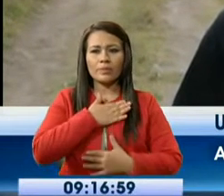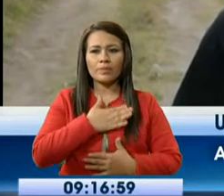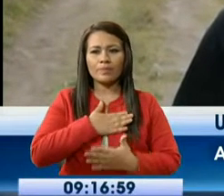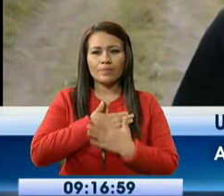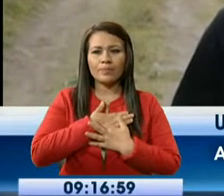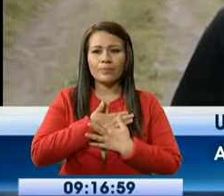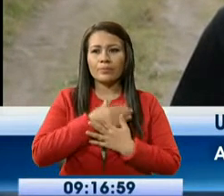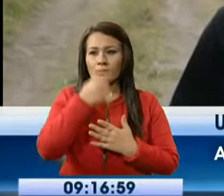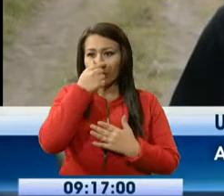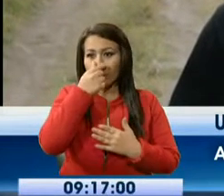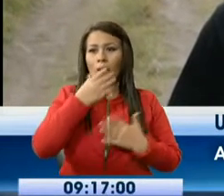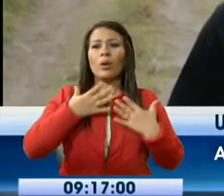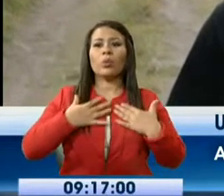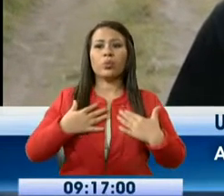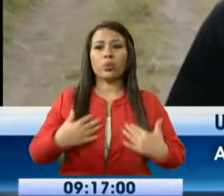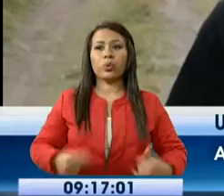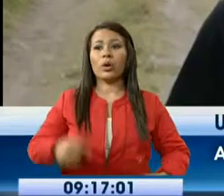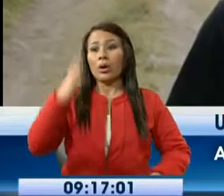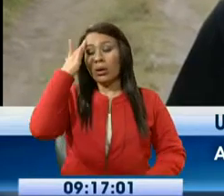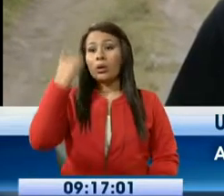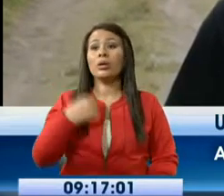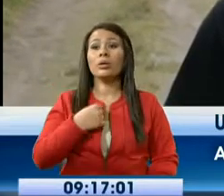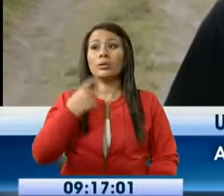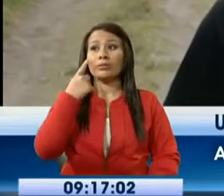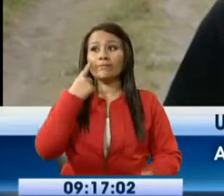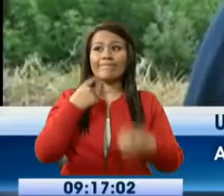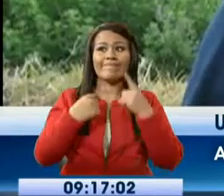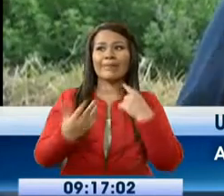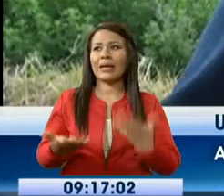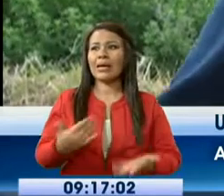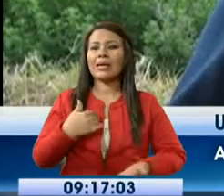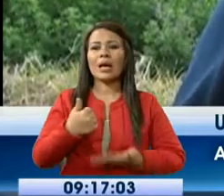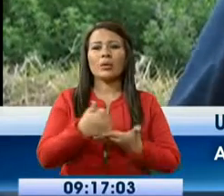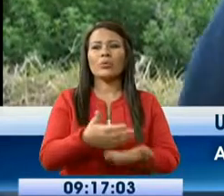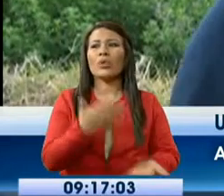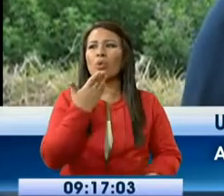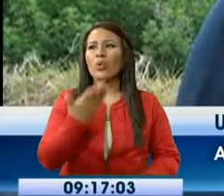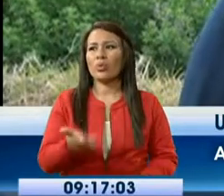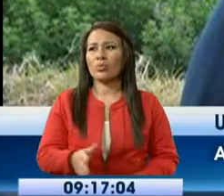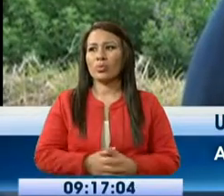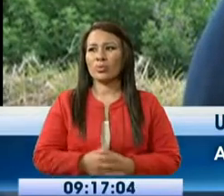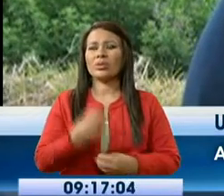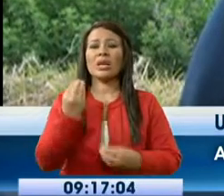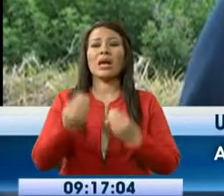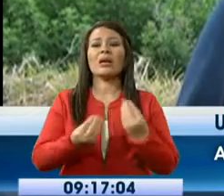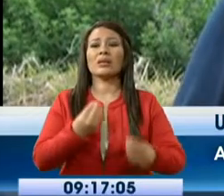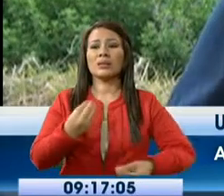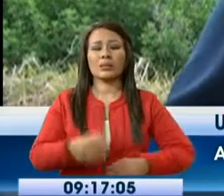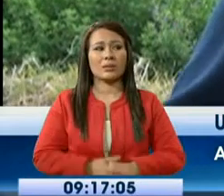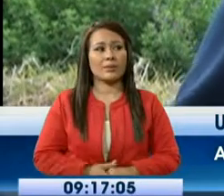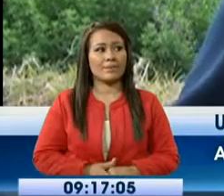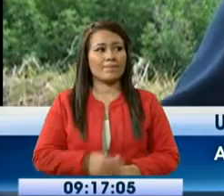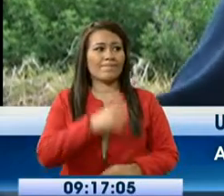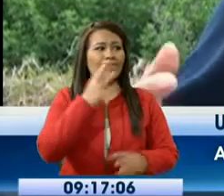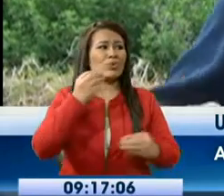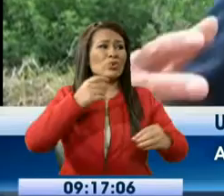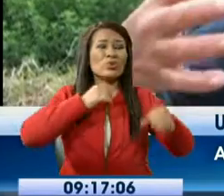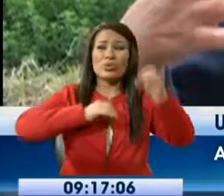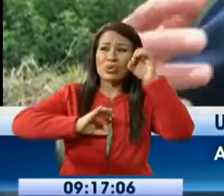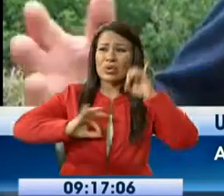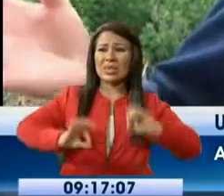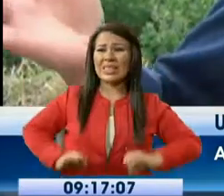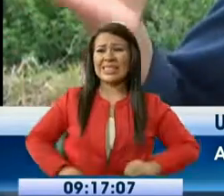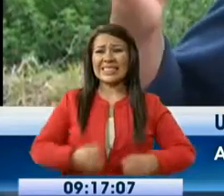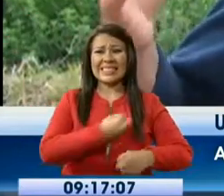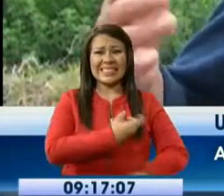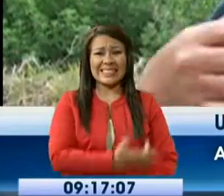hiciera calmada porque ya no había otra forma de ayudar, ya no había. Monstruo con la sangre. Era así una barbaridad. Yo le